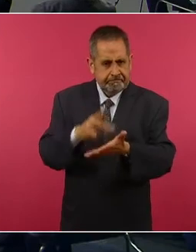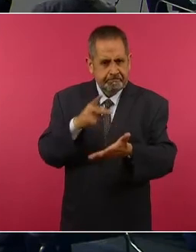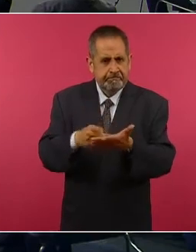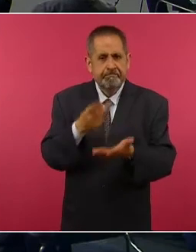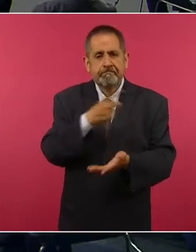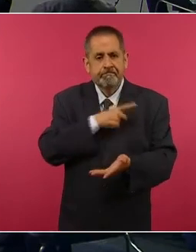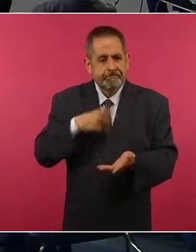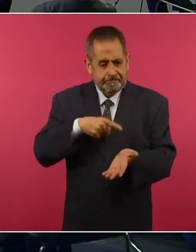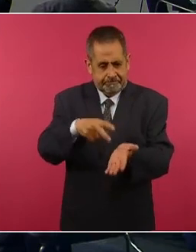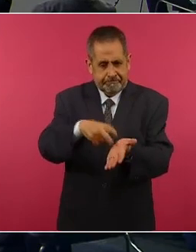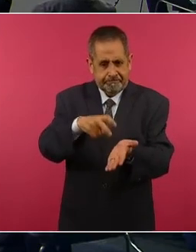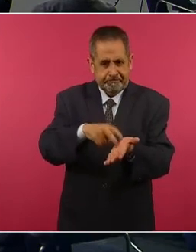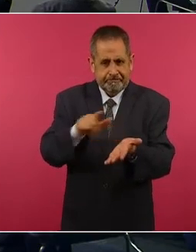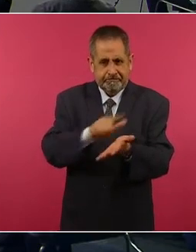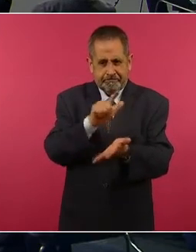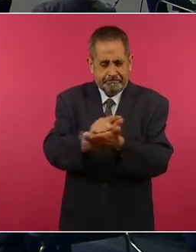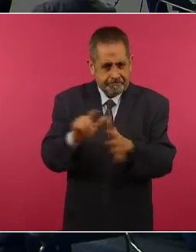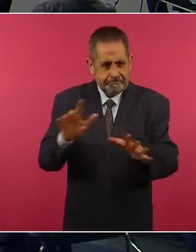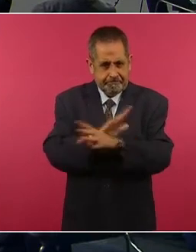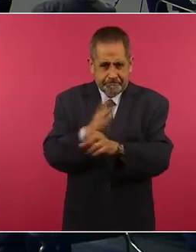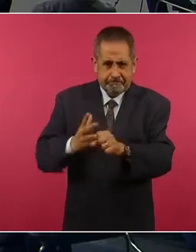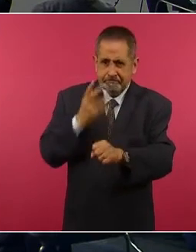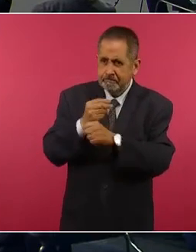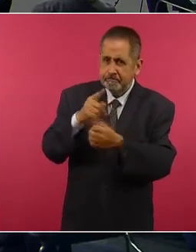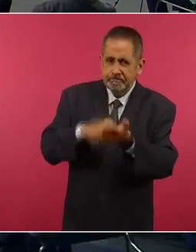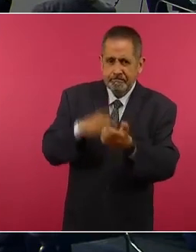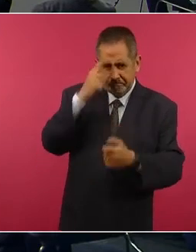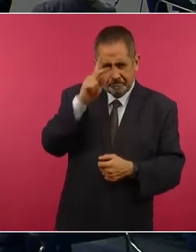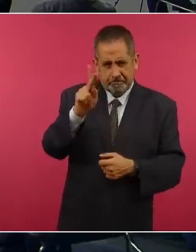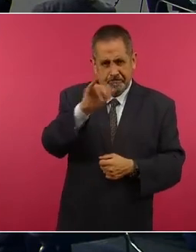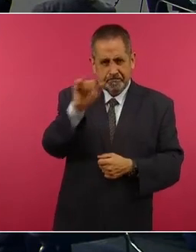reforma al Poder Judicial.